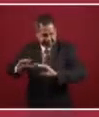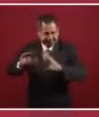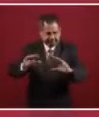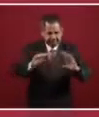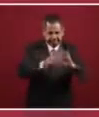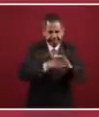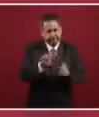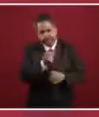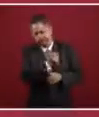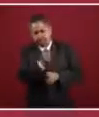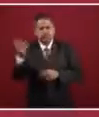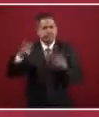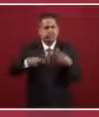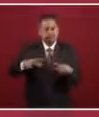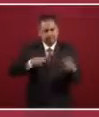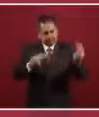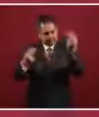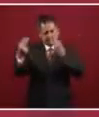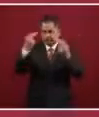muchos ciudadanos.